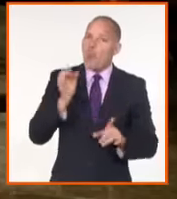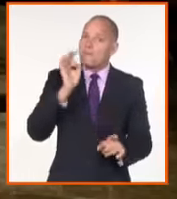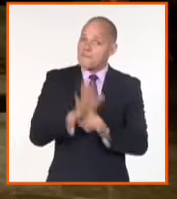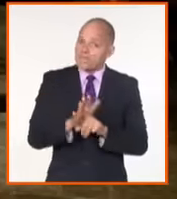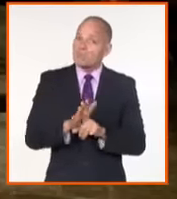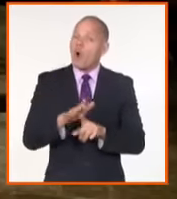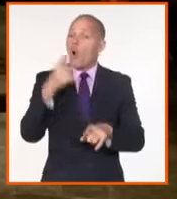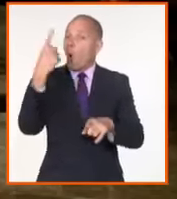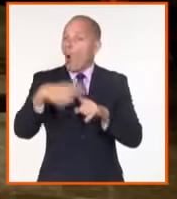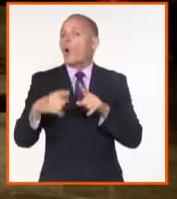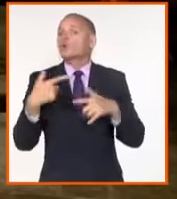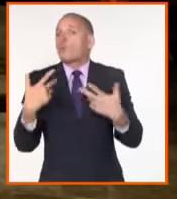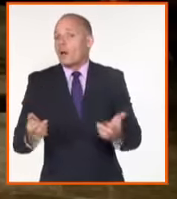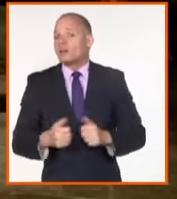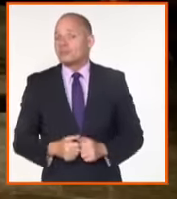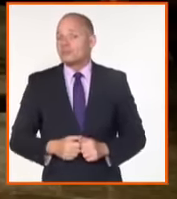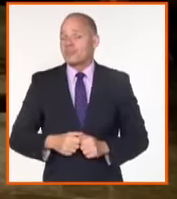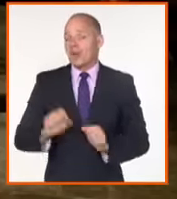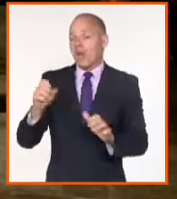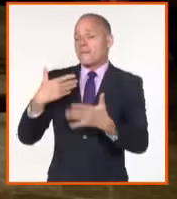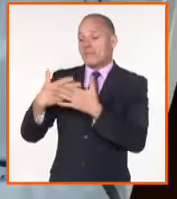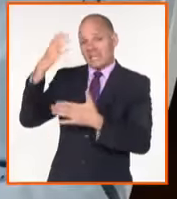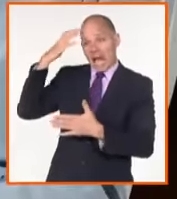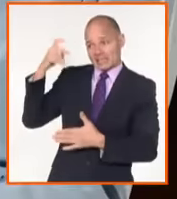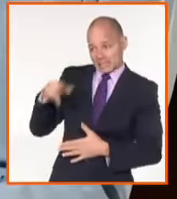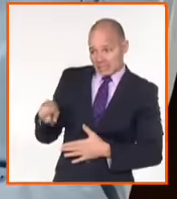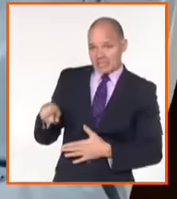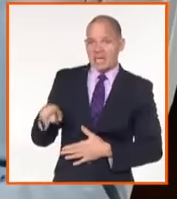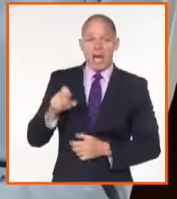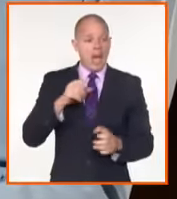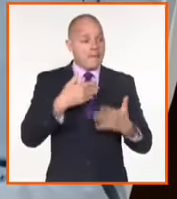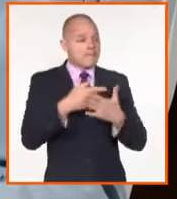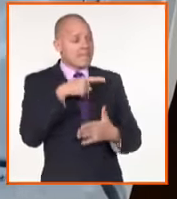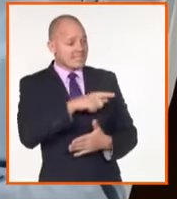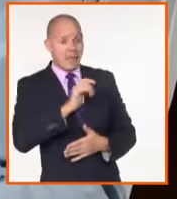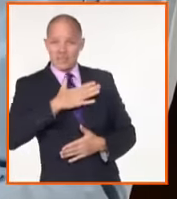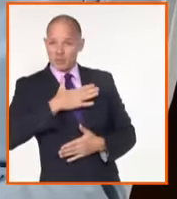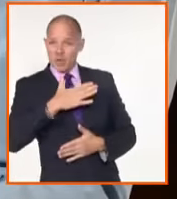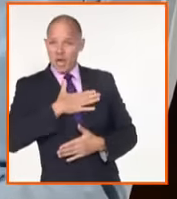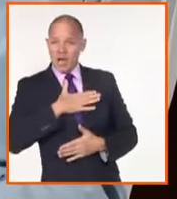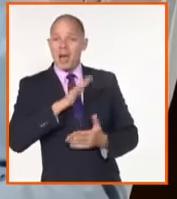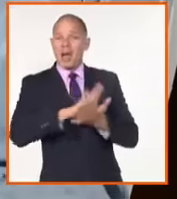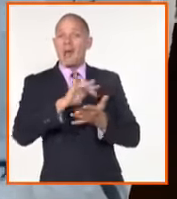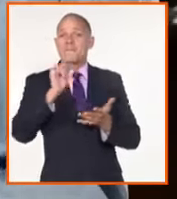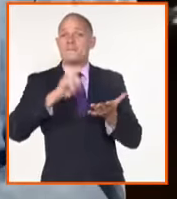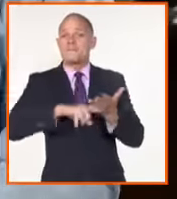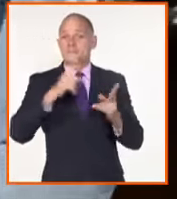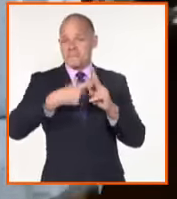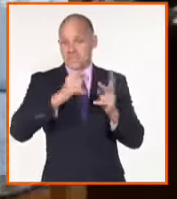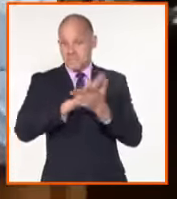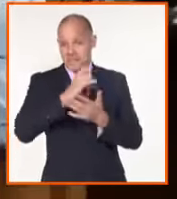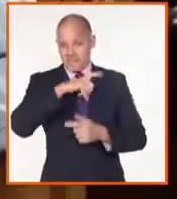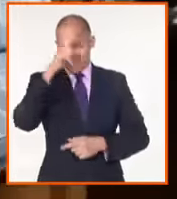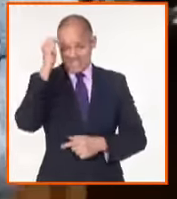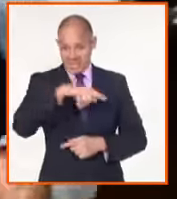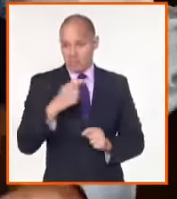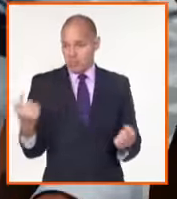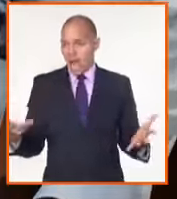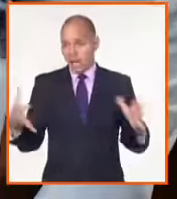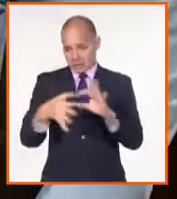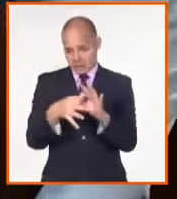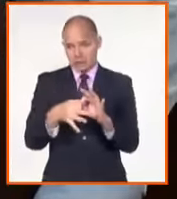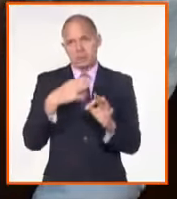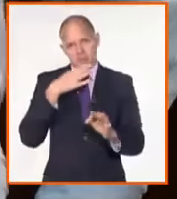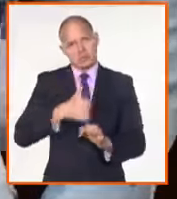sector no estatal, y cómo vamos girando un marco regulatorio preciso, claro y coherente. Y ya hemos hablado mucho de los sistemas